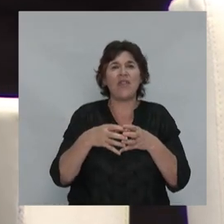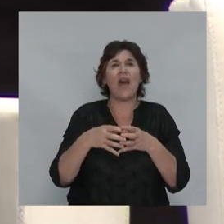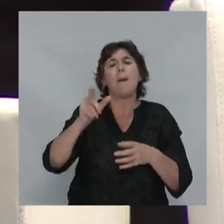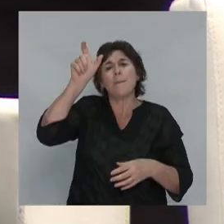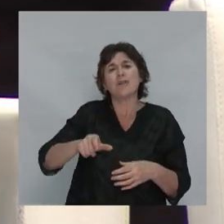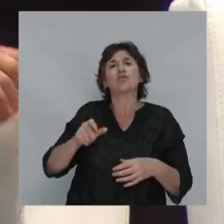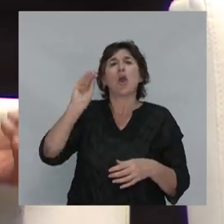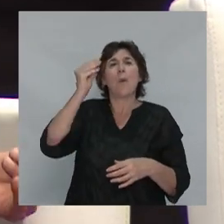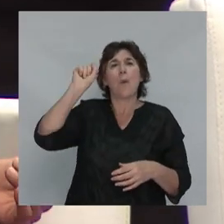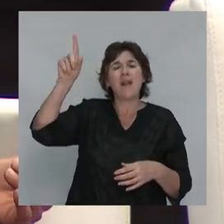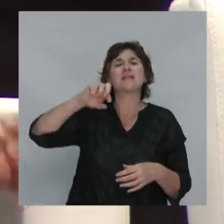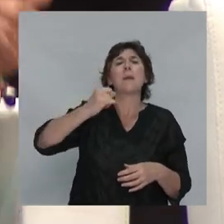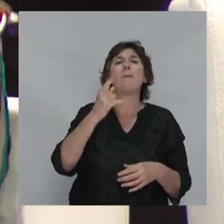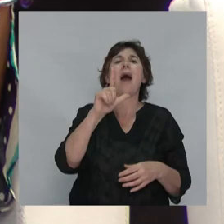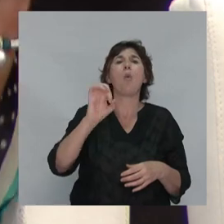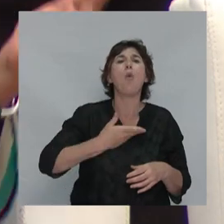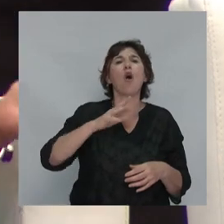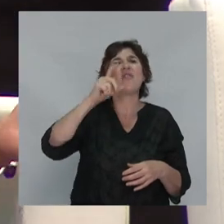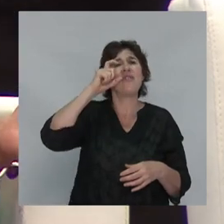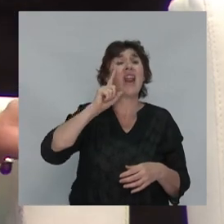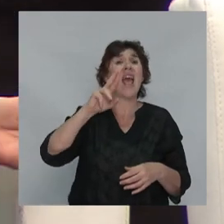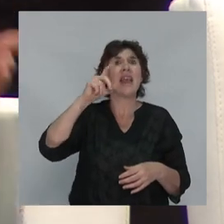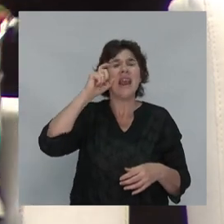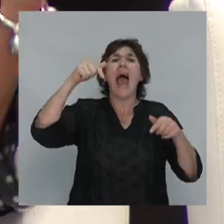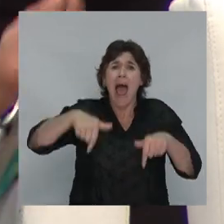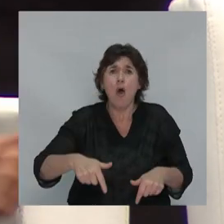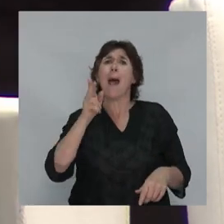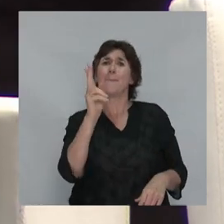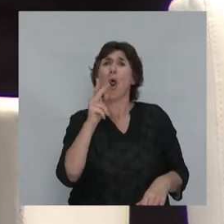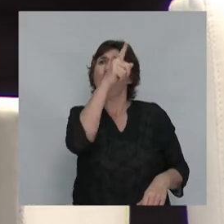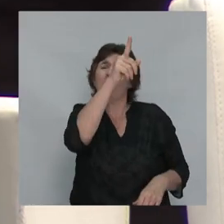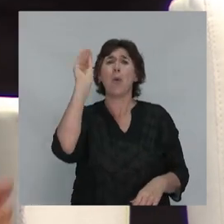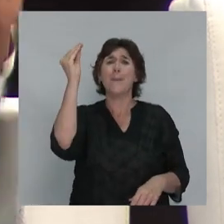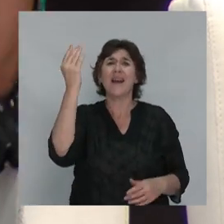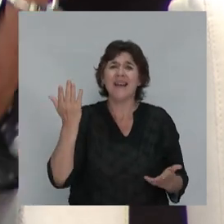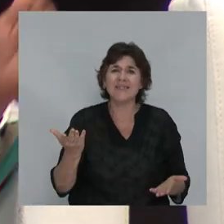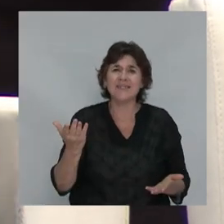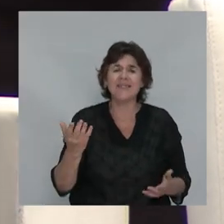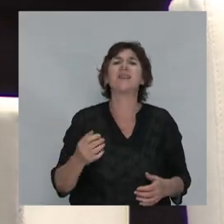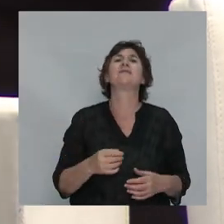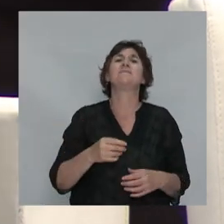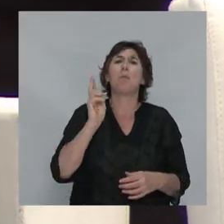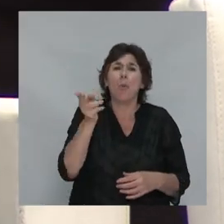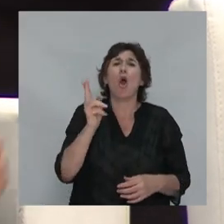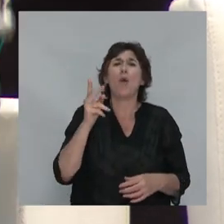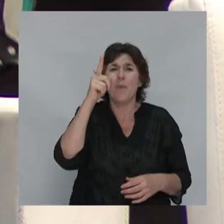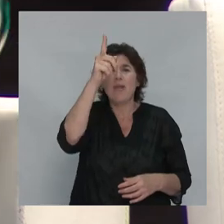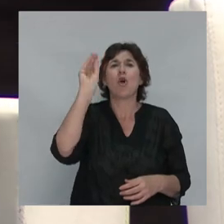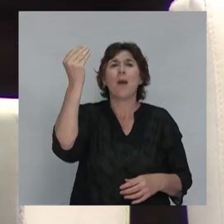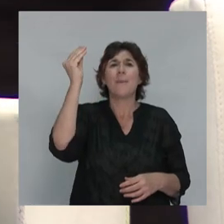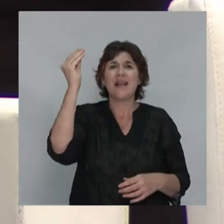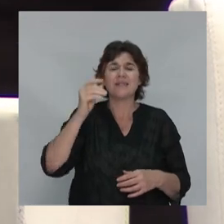Freire, autor que está prohibido en Brasil, compañeros y